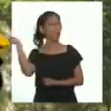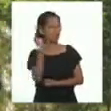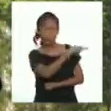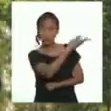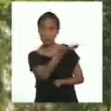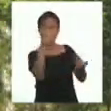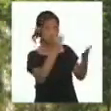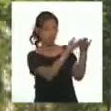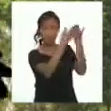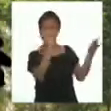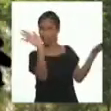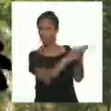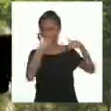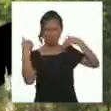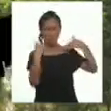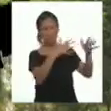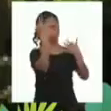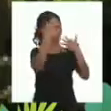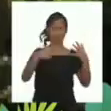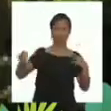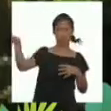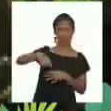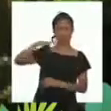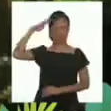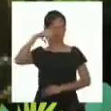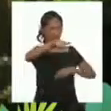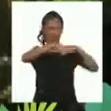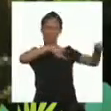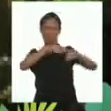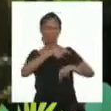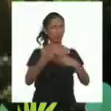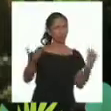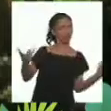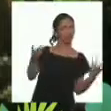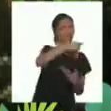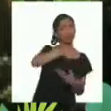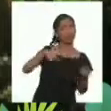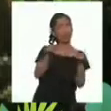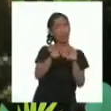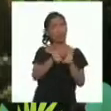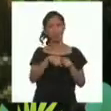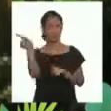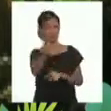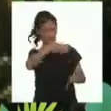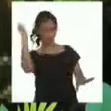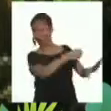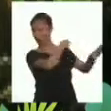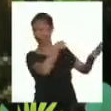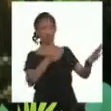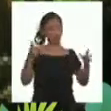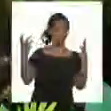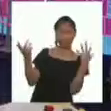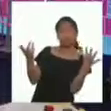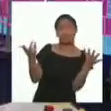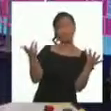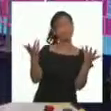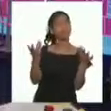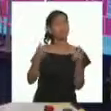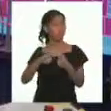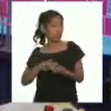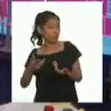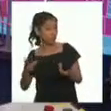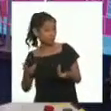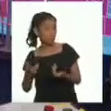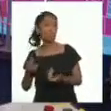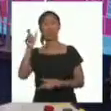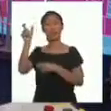contra todas ellas y ellos. ¡Qué triste saber que eran maltratados de esa manera! Los